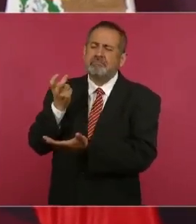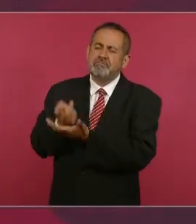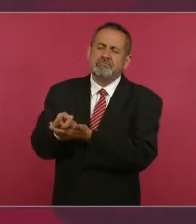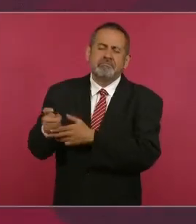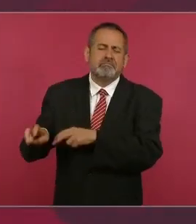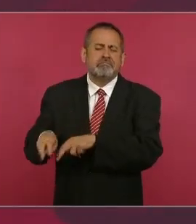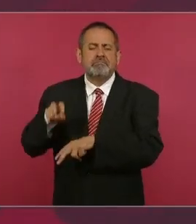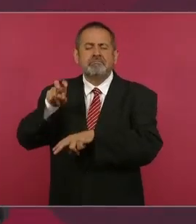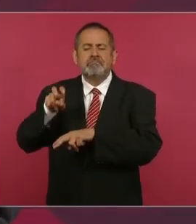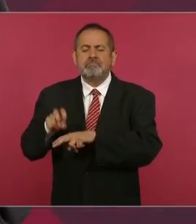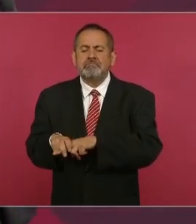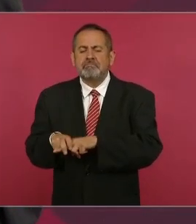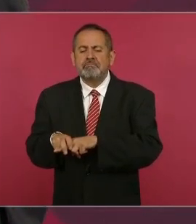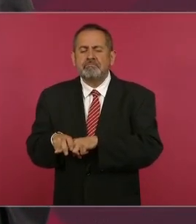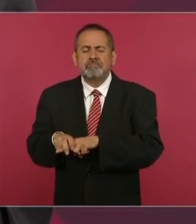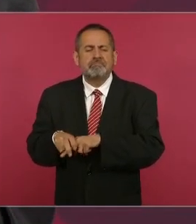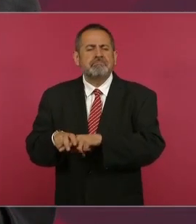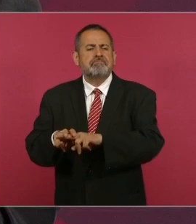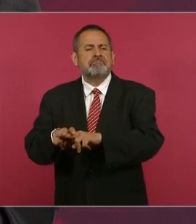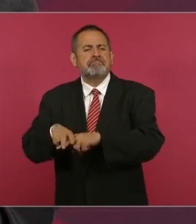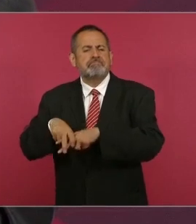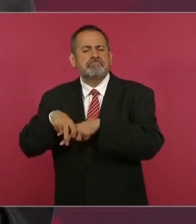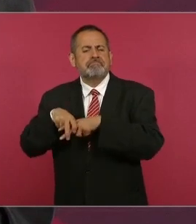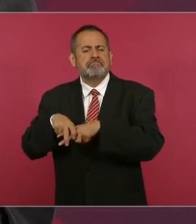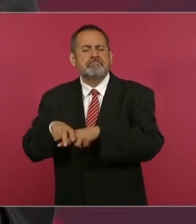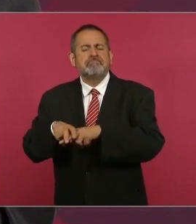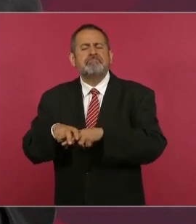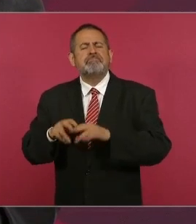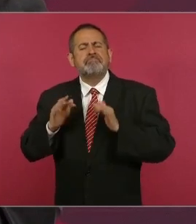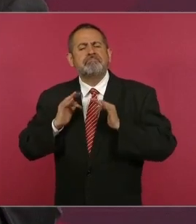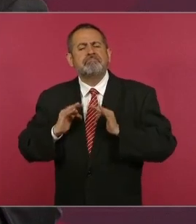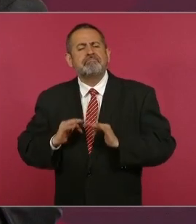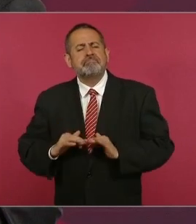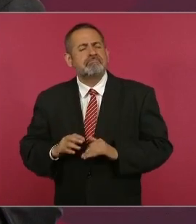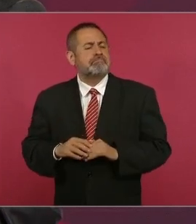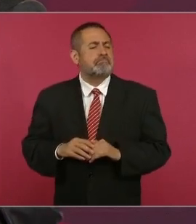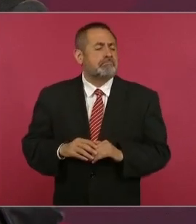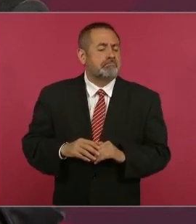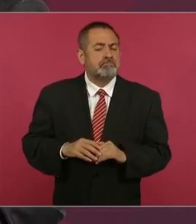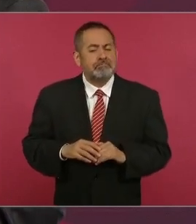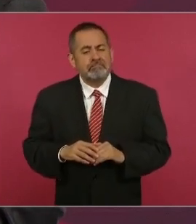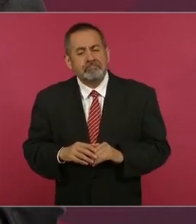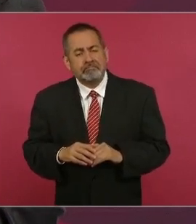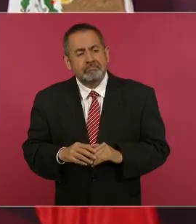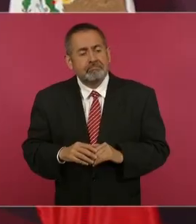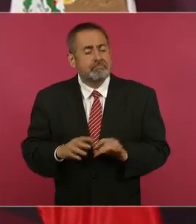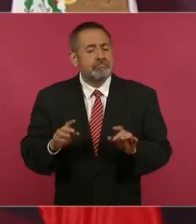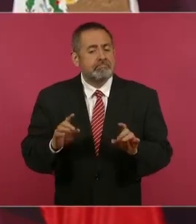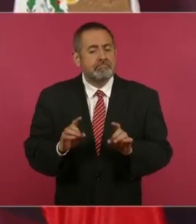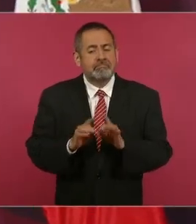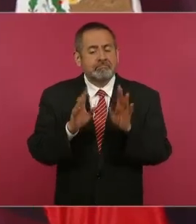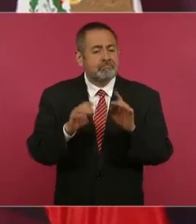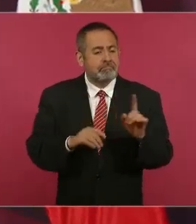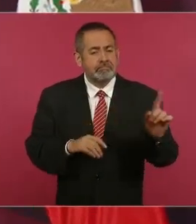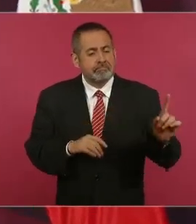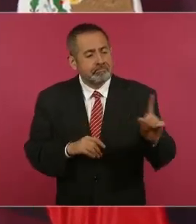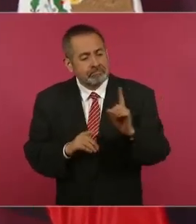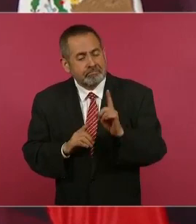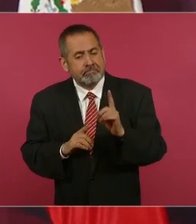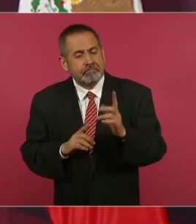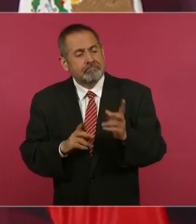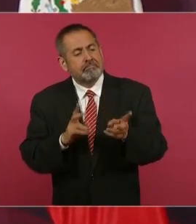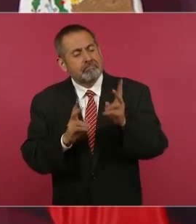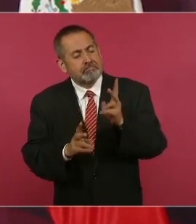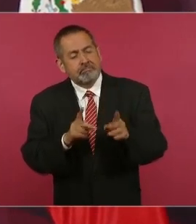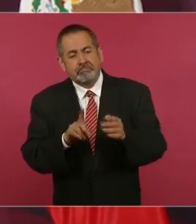sentado en un butaque, en una mecedora, de repente, ¿no? Recibir